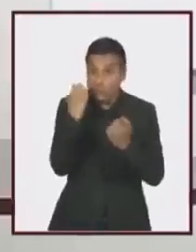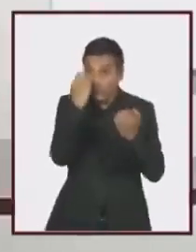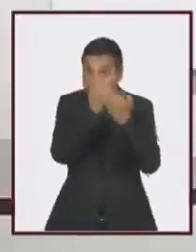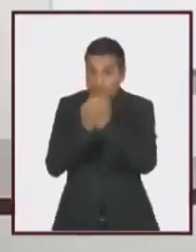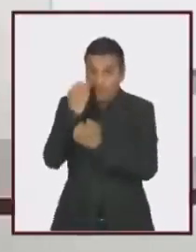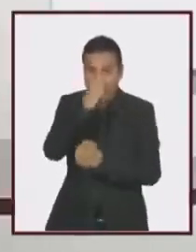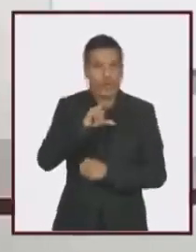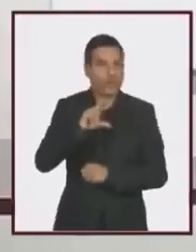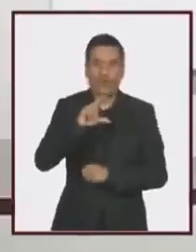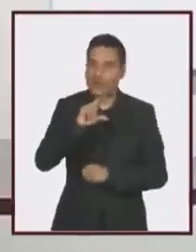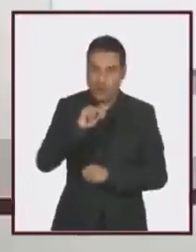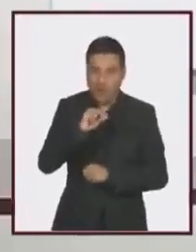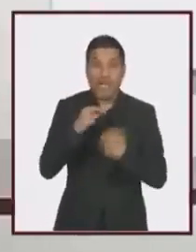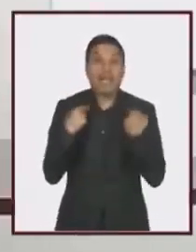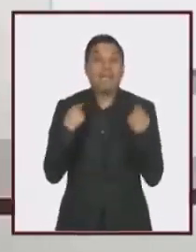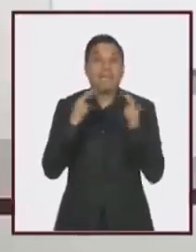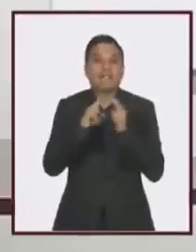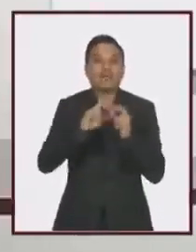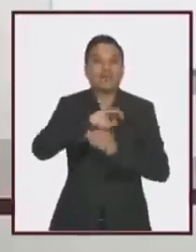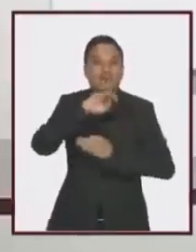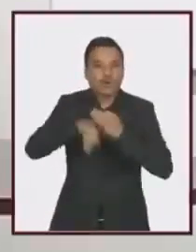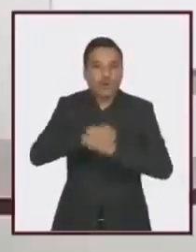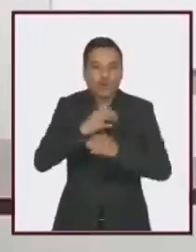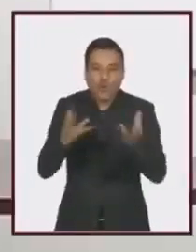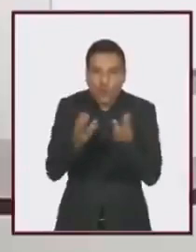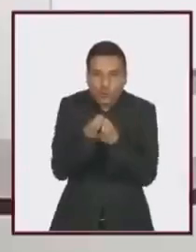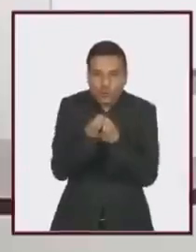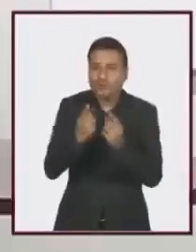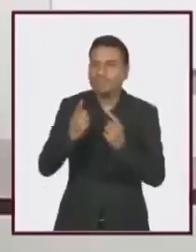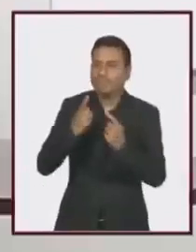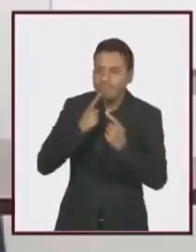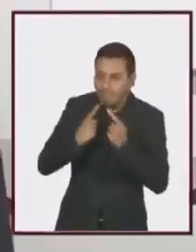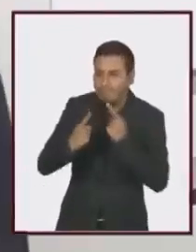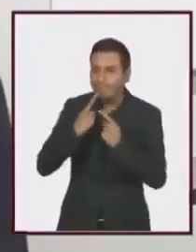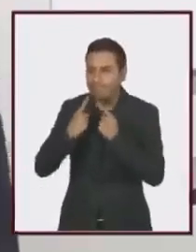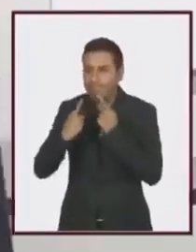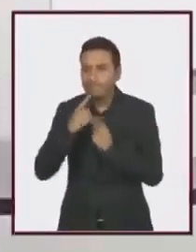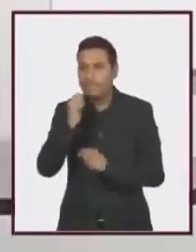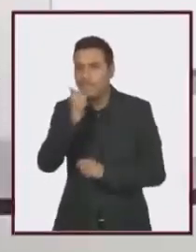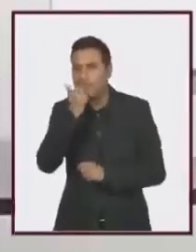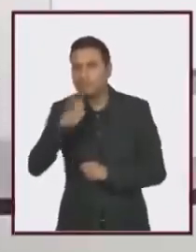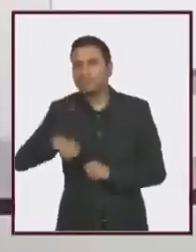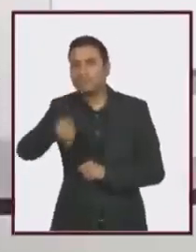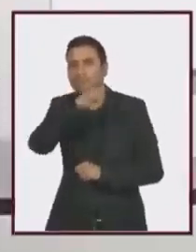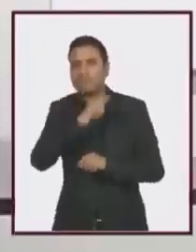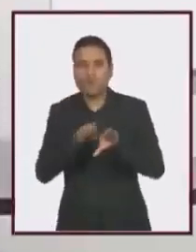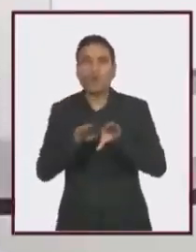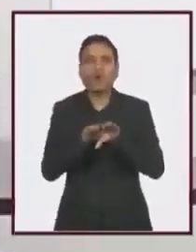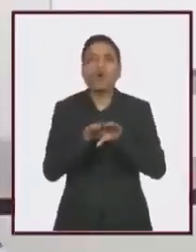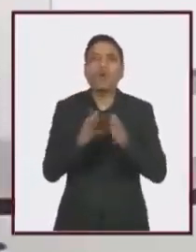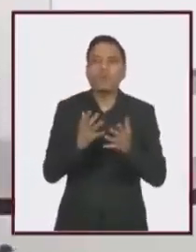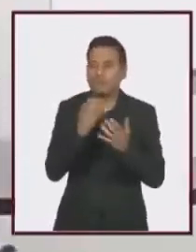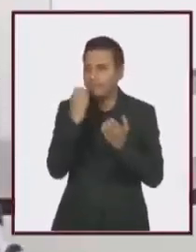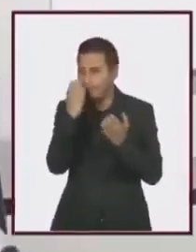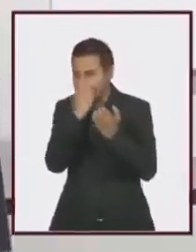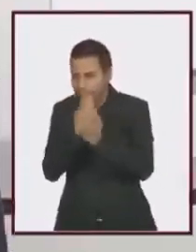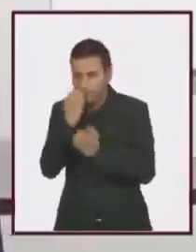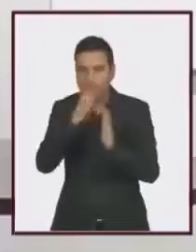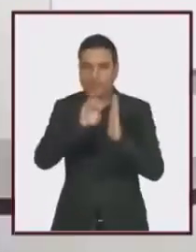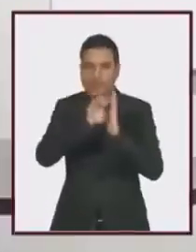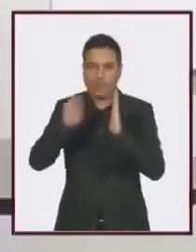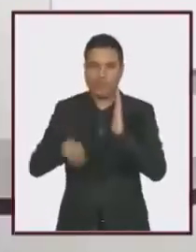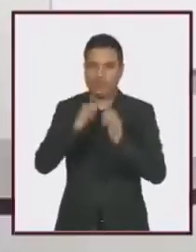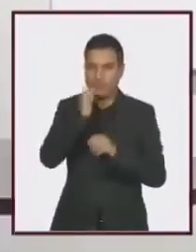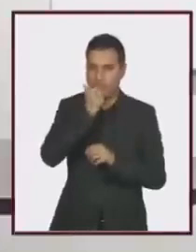reunir para hacer este diagnóstico. Con esto lo que quiero decir es que los alumnos que estarían de segundo a